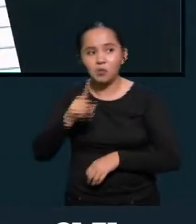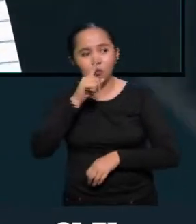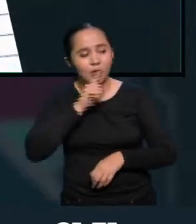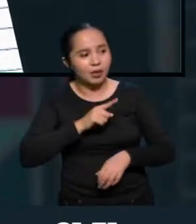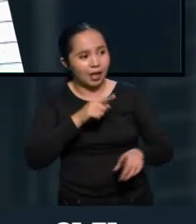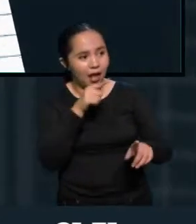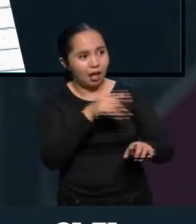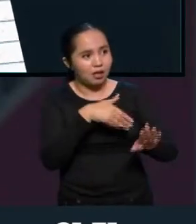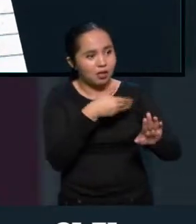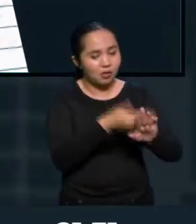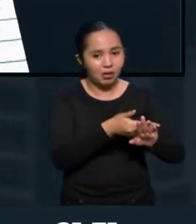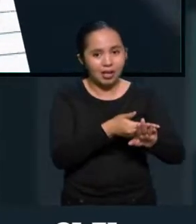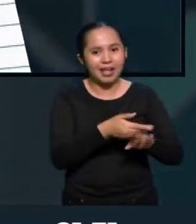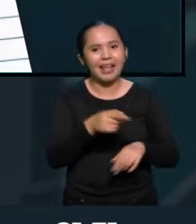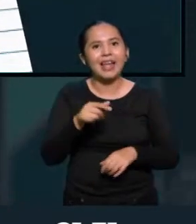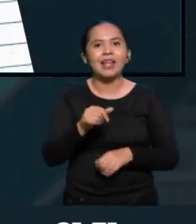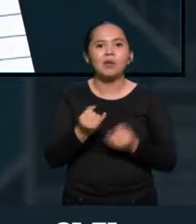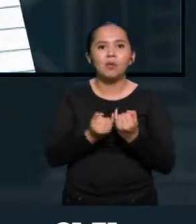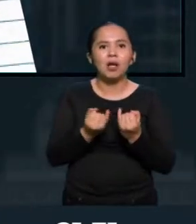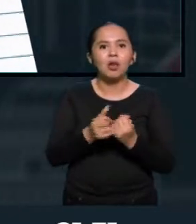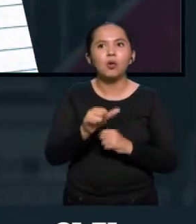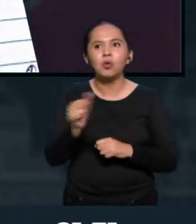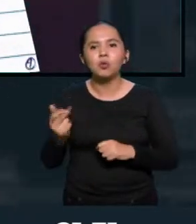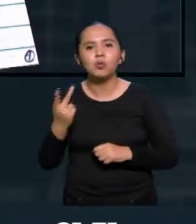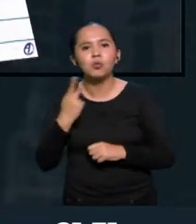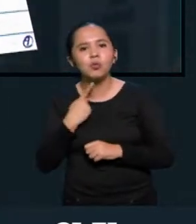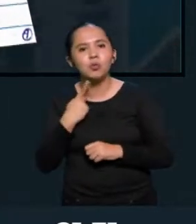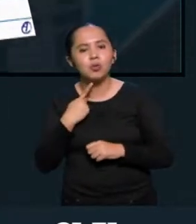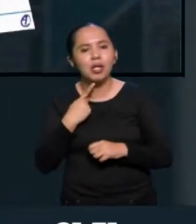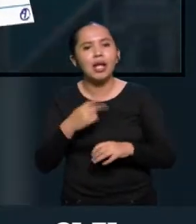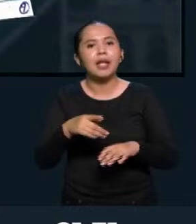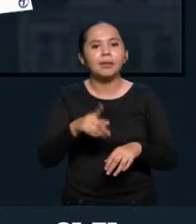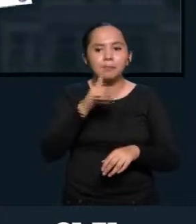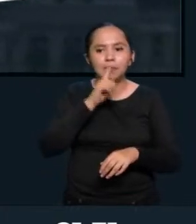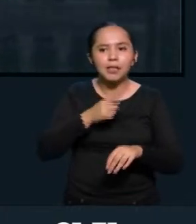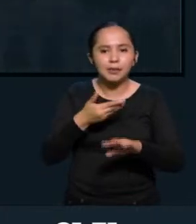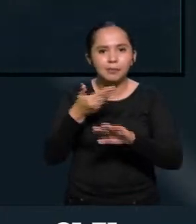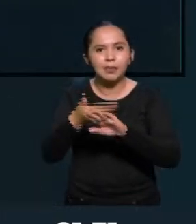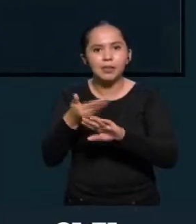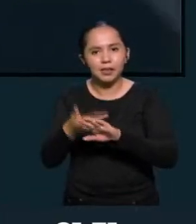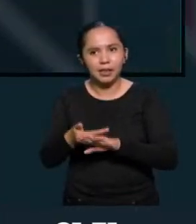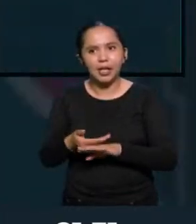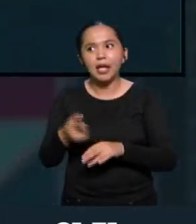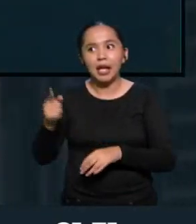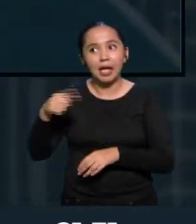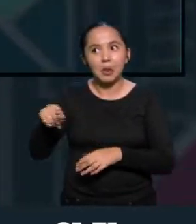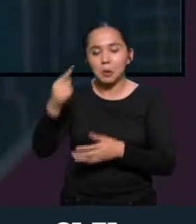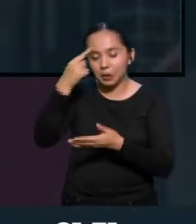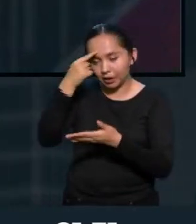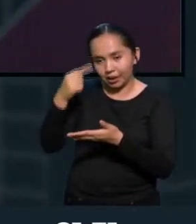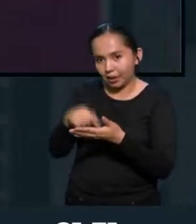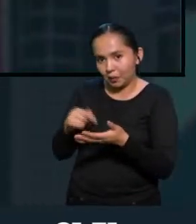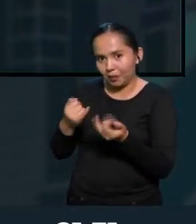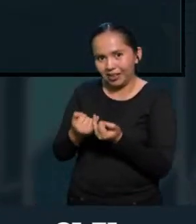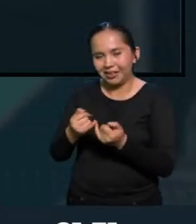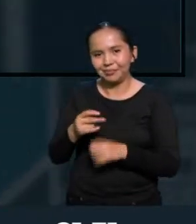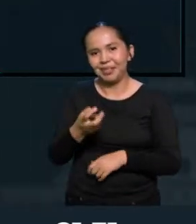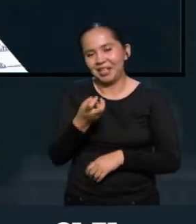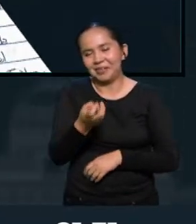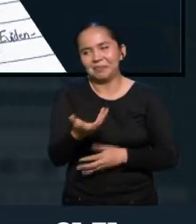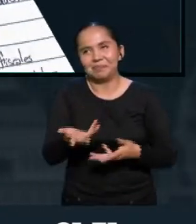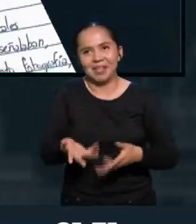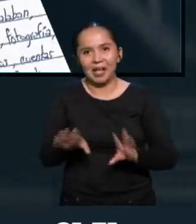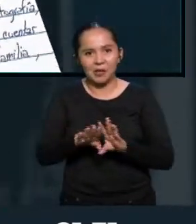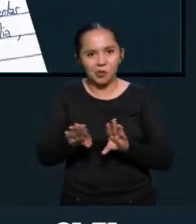él hacen señalamientos contra otros políticos sin ofrecer ninguna prueba y ahí sí se les debe de creer, ¿no? Curiosamente. Me parece